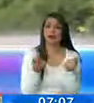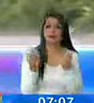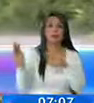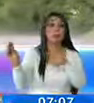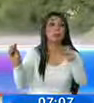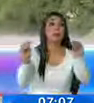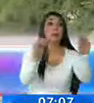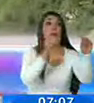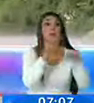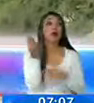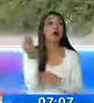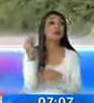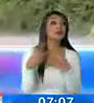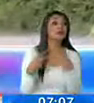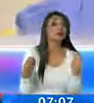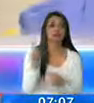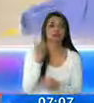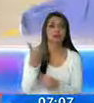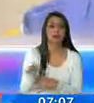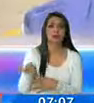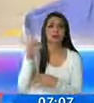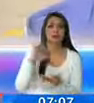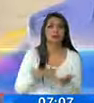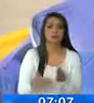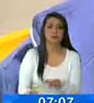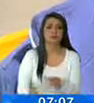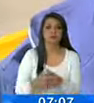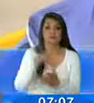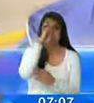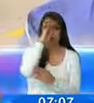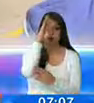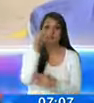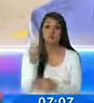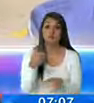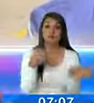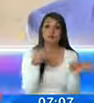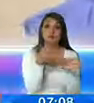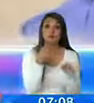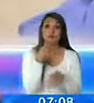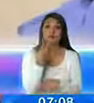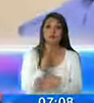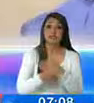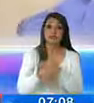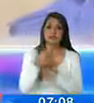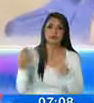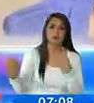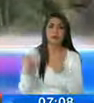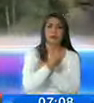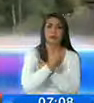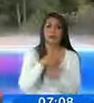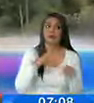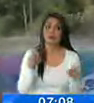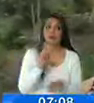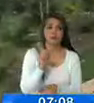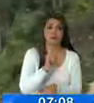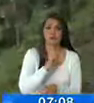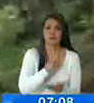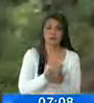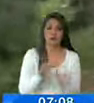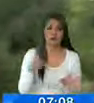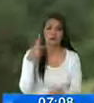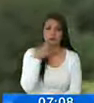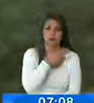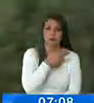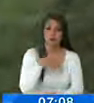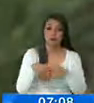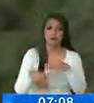como desaparecido fue encontrado sin vida. Según el policía explicó que mi hijo le ha pegado, pero eso no ha sido verdad. Por tres días la quebrada de